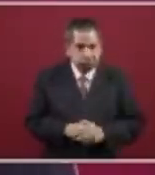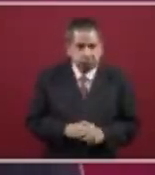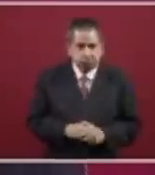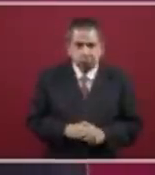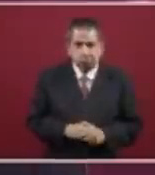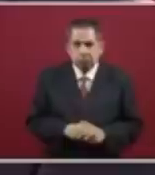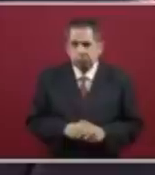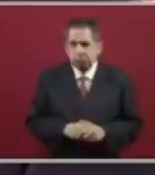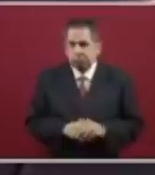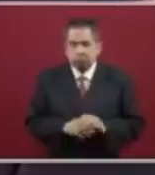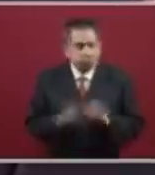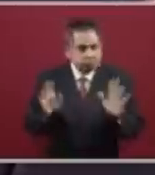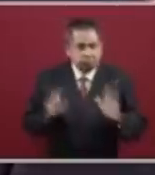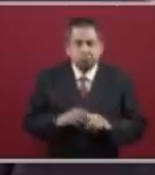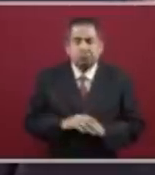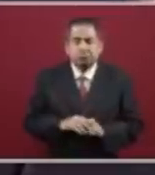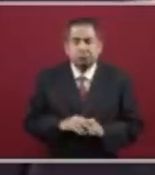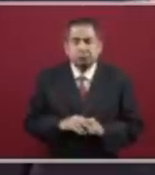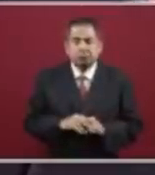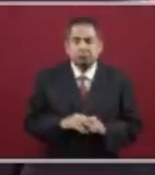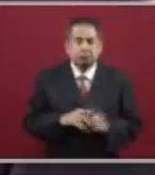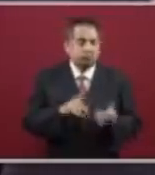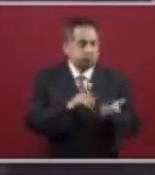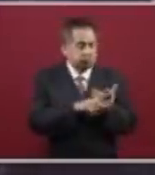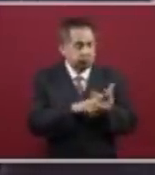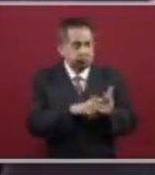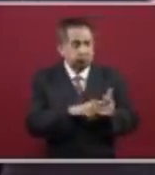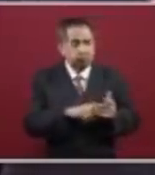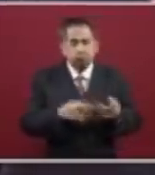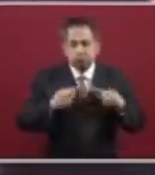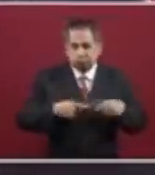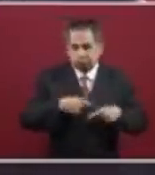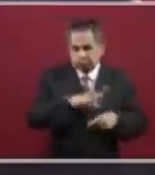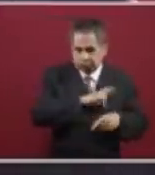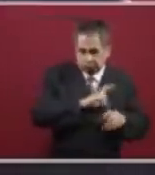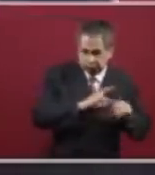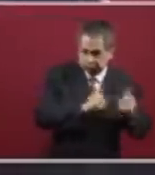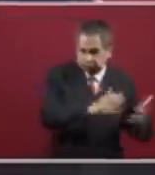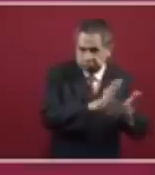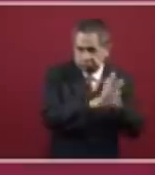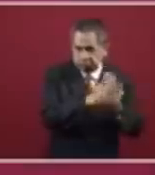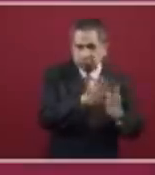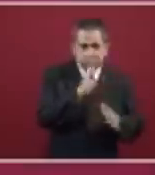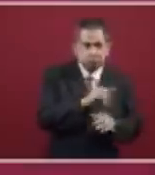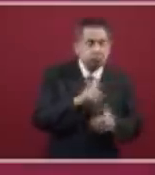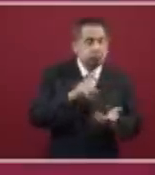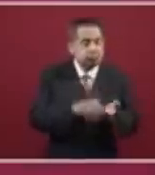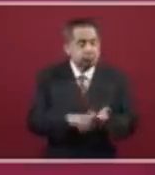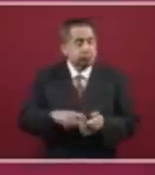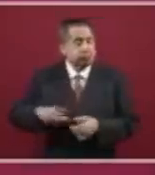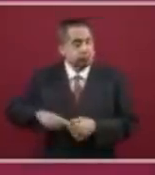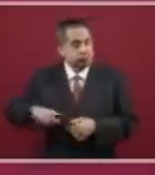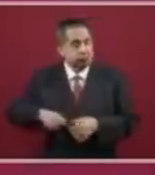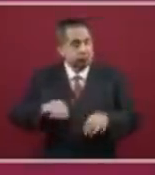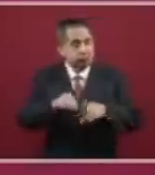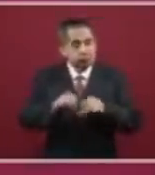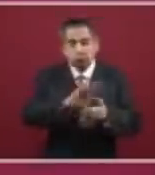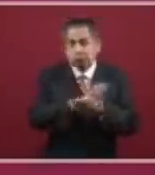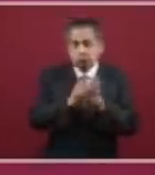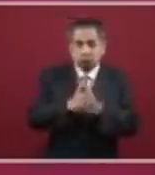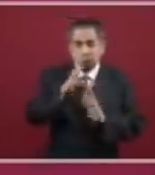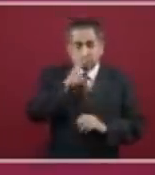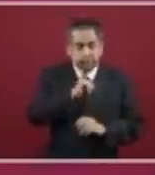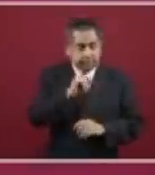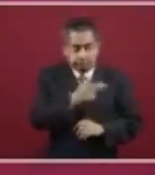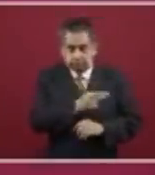sea de lo común o de cuello blanco,